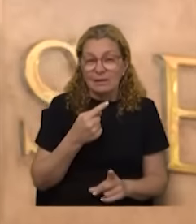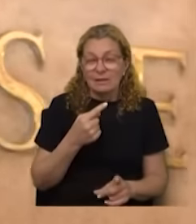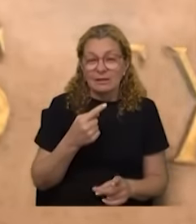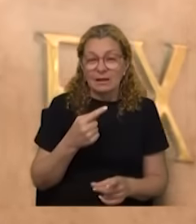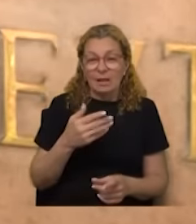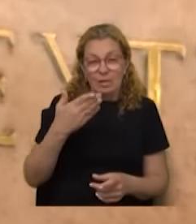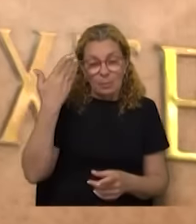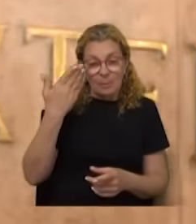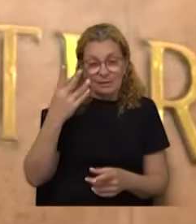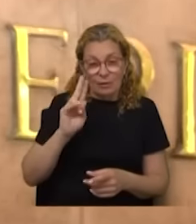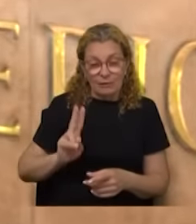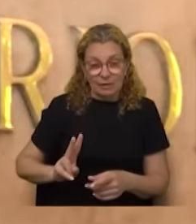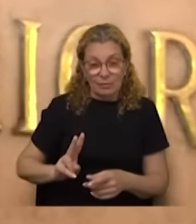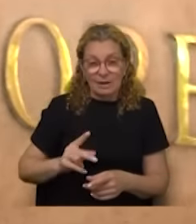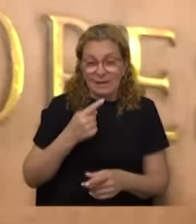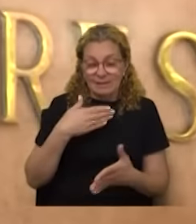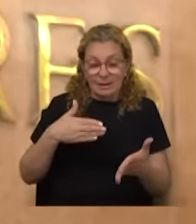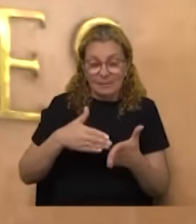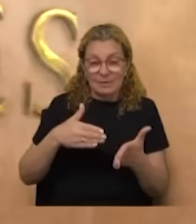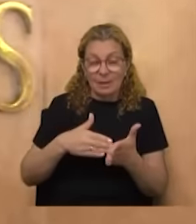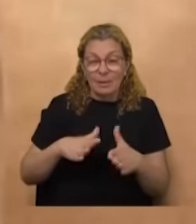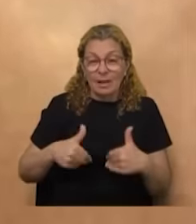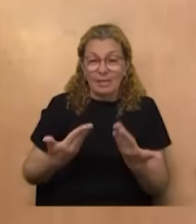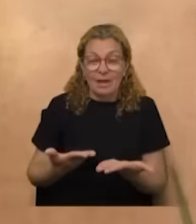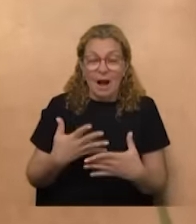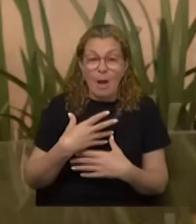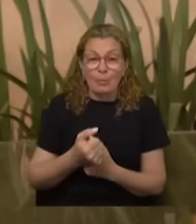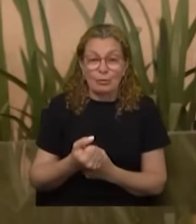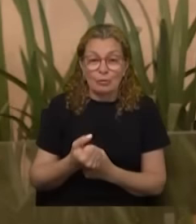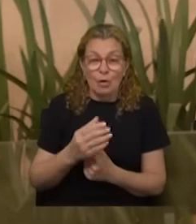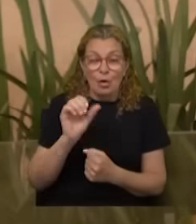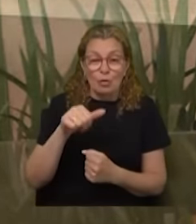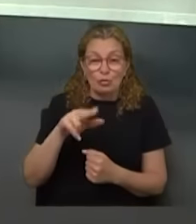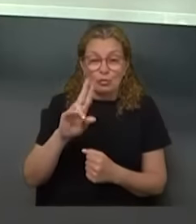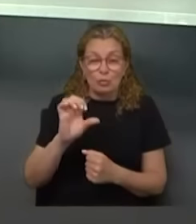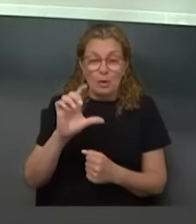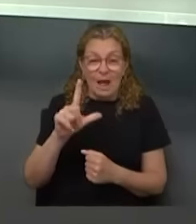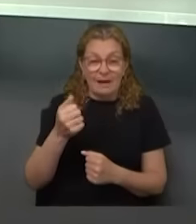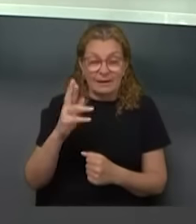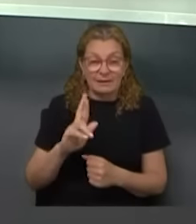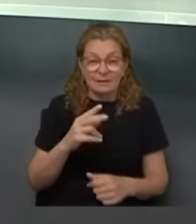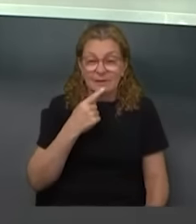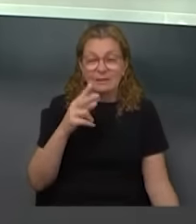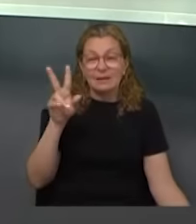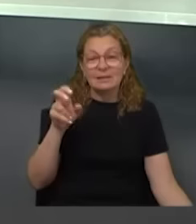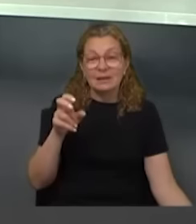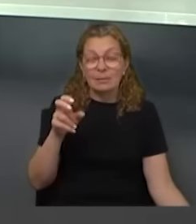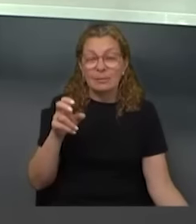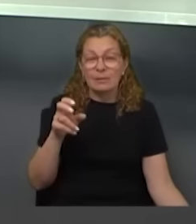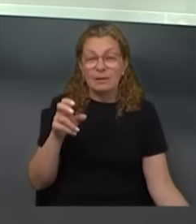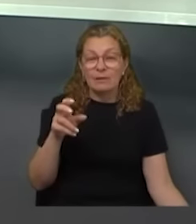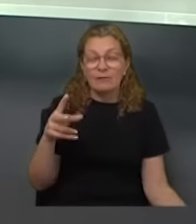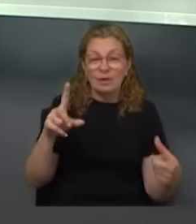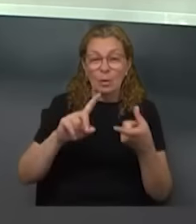uruguayos de Venezuela implica limitaciones para brindar asistencia consular bien tema vinculado de alguna